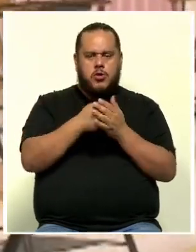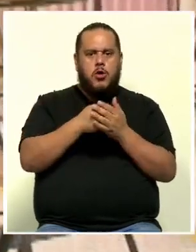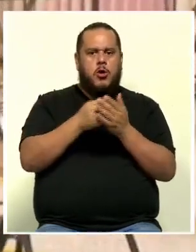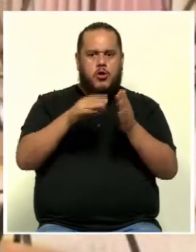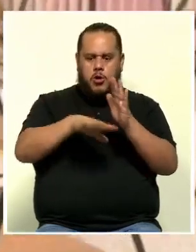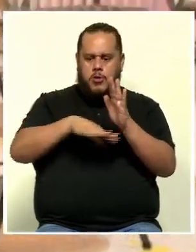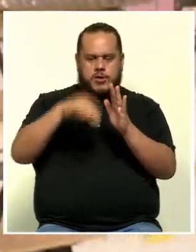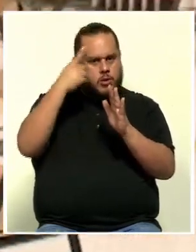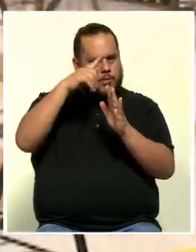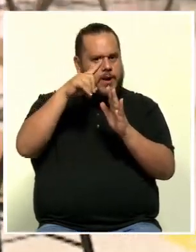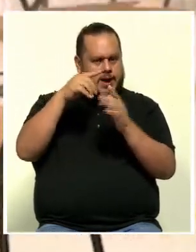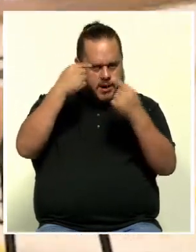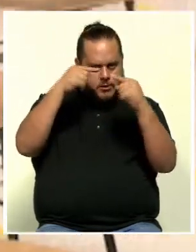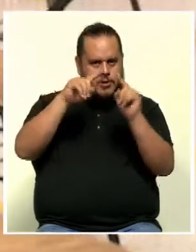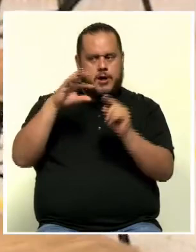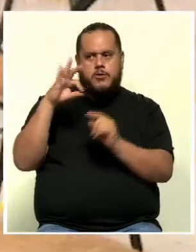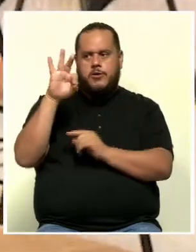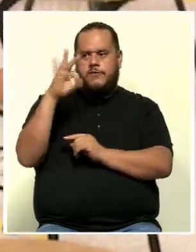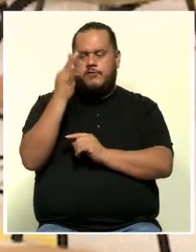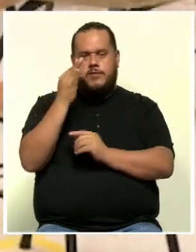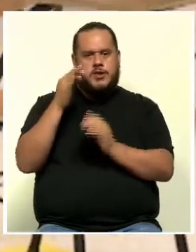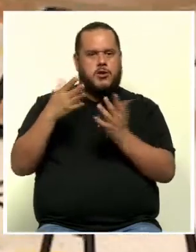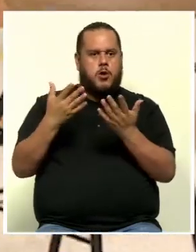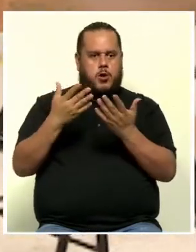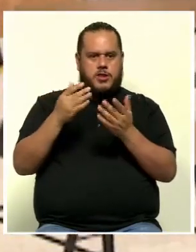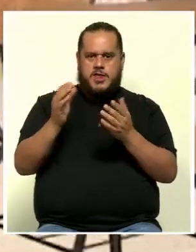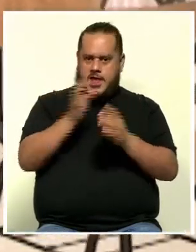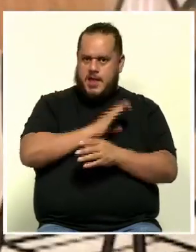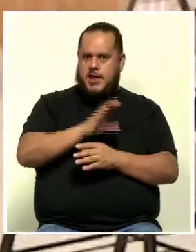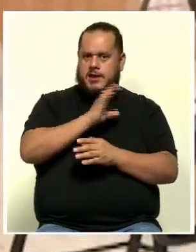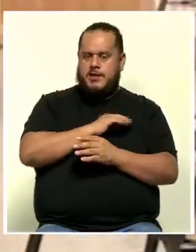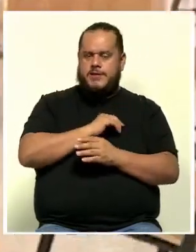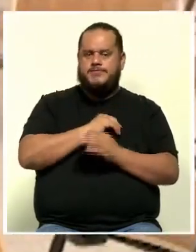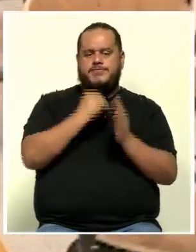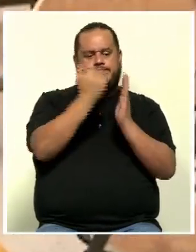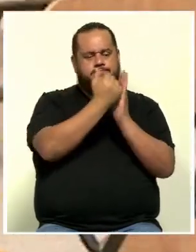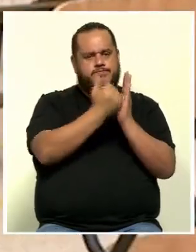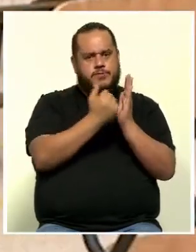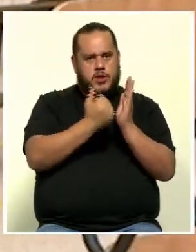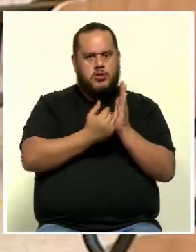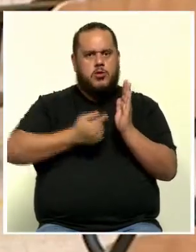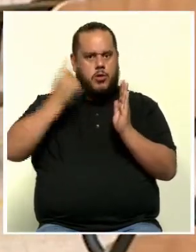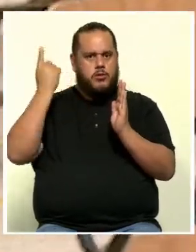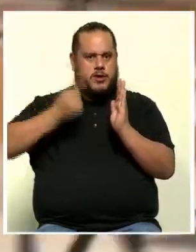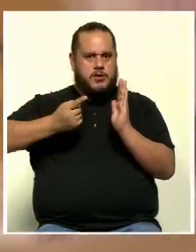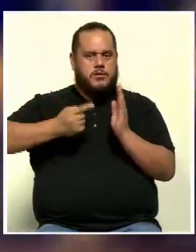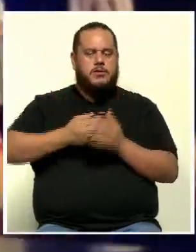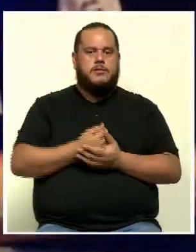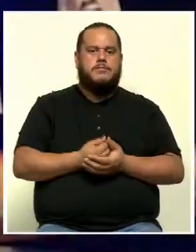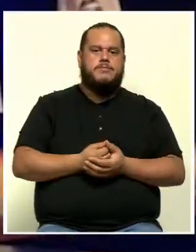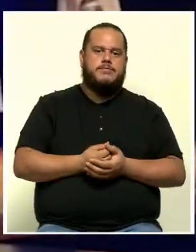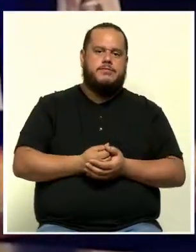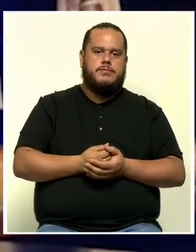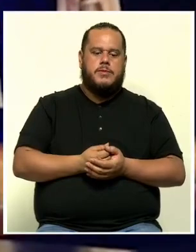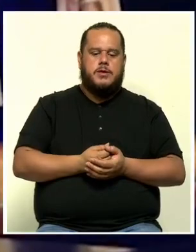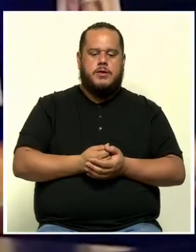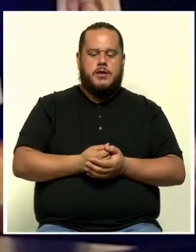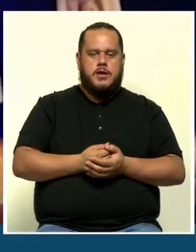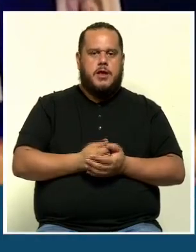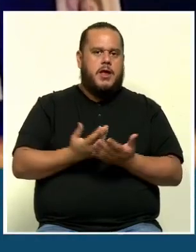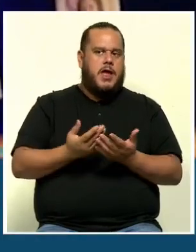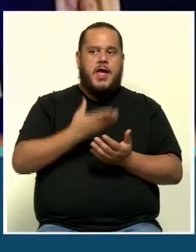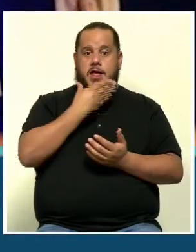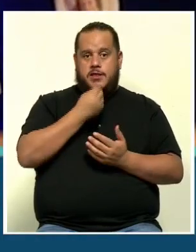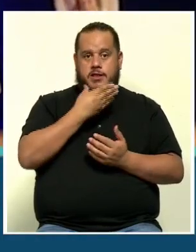una formación profesional de calidad. Si bien son estándares, son de acatamiento obligatorio. En diciembre pasado